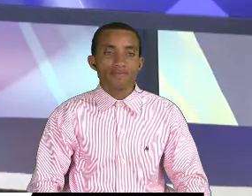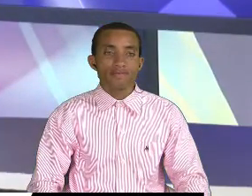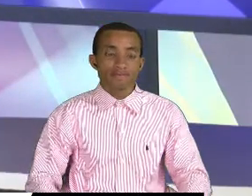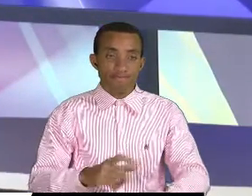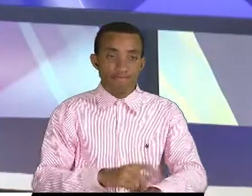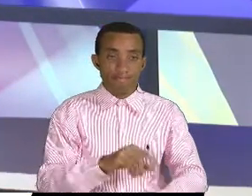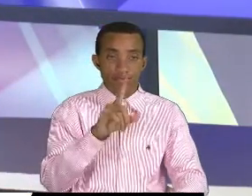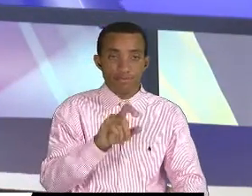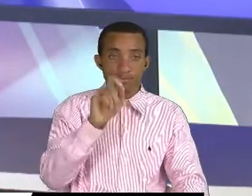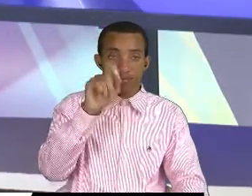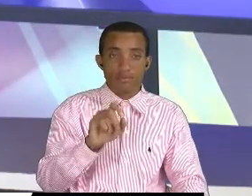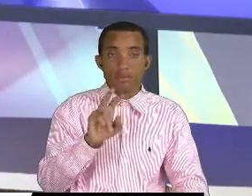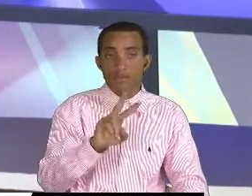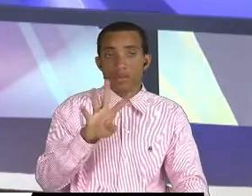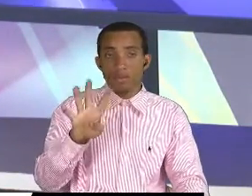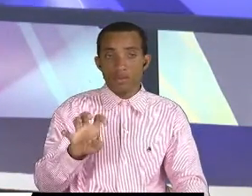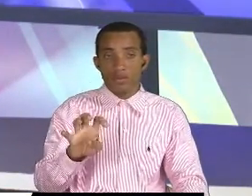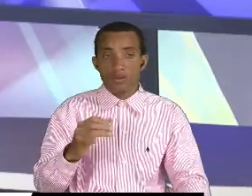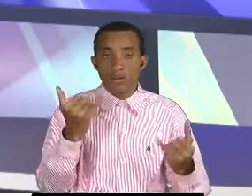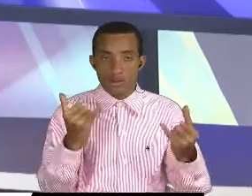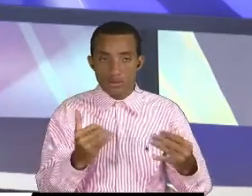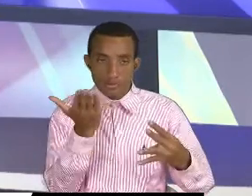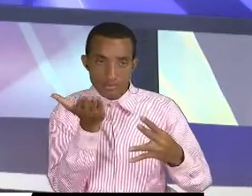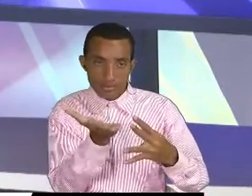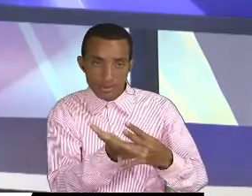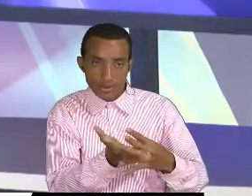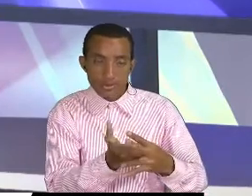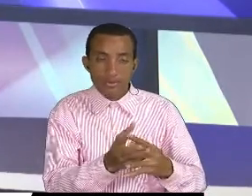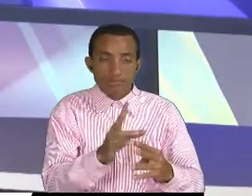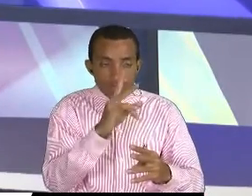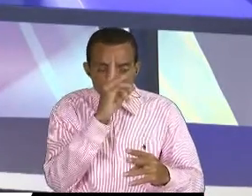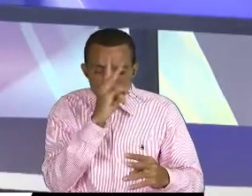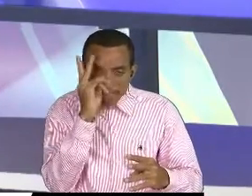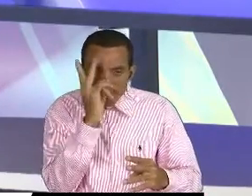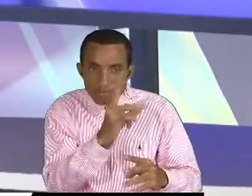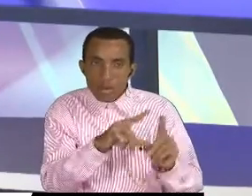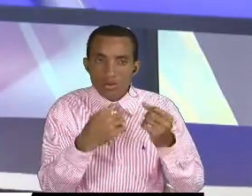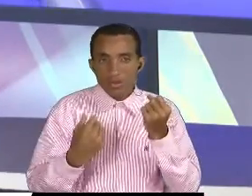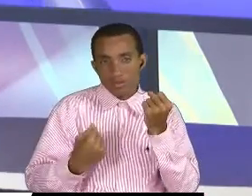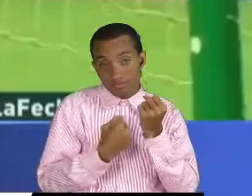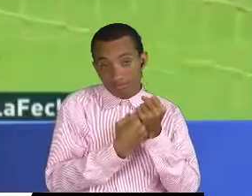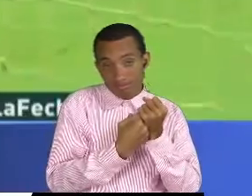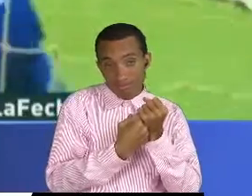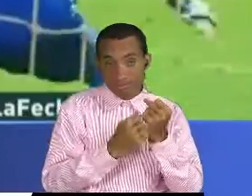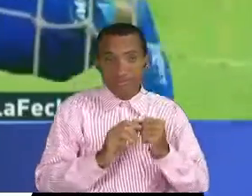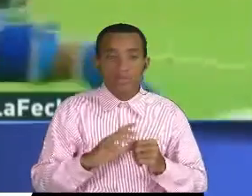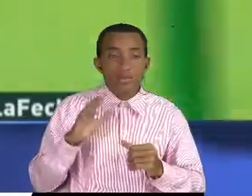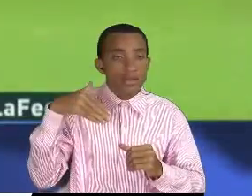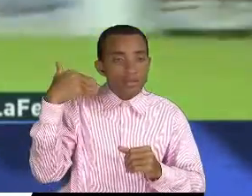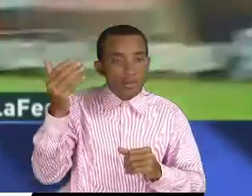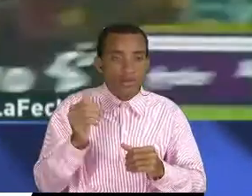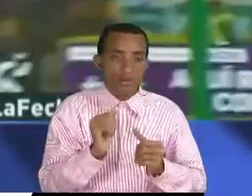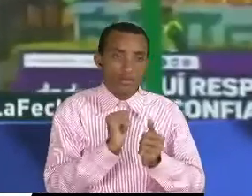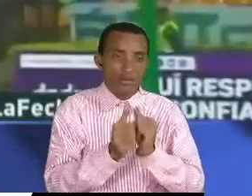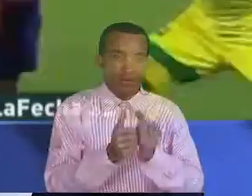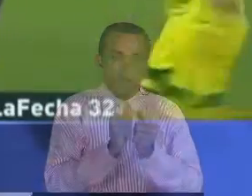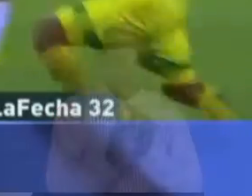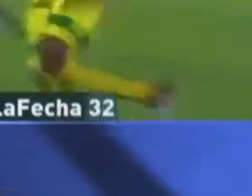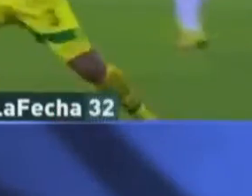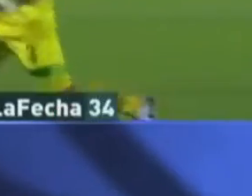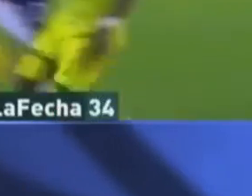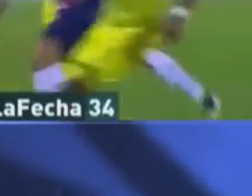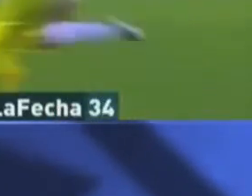6:29 minutos de la tarde, es momento de una segunda pausa de reconocimiento a nuestros patrocinadores. Al regresar en instantes en la información deportiva, les